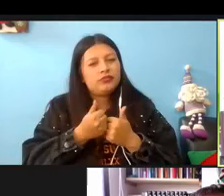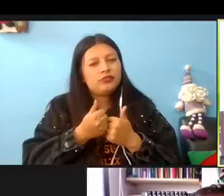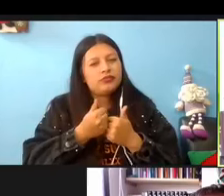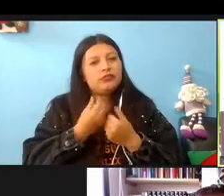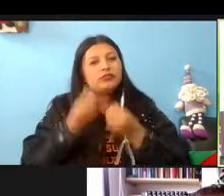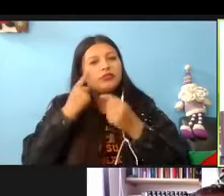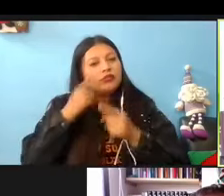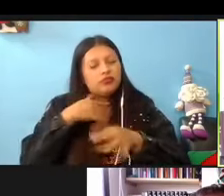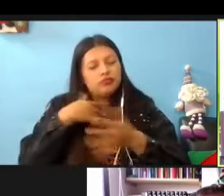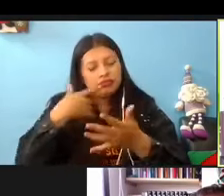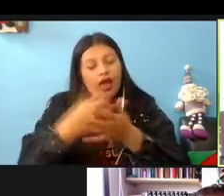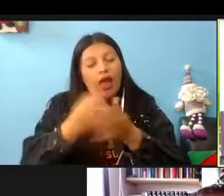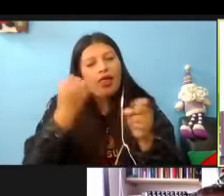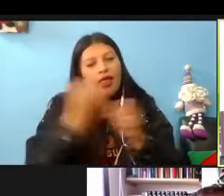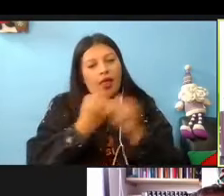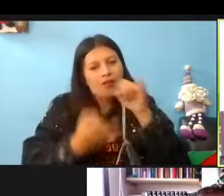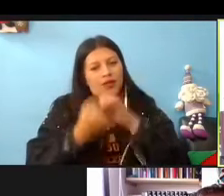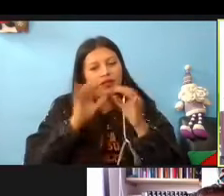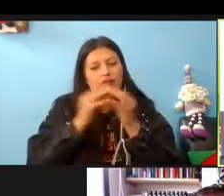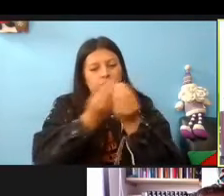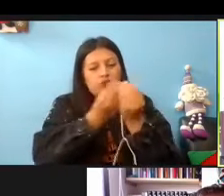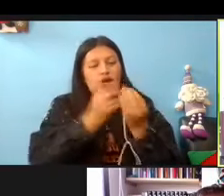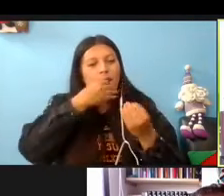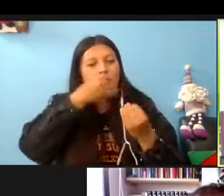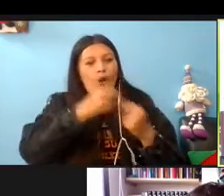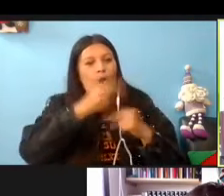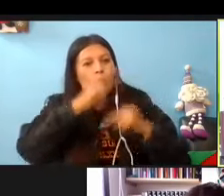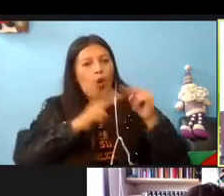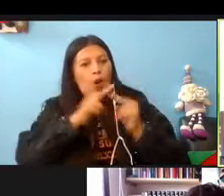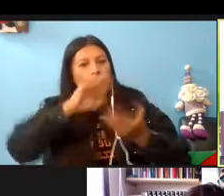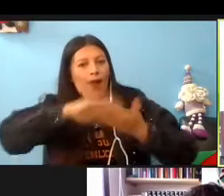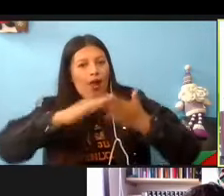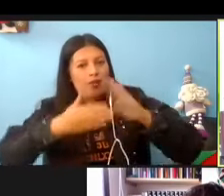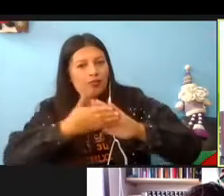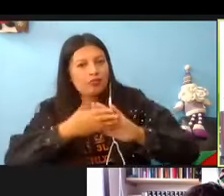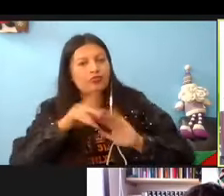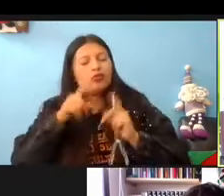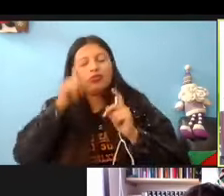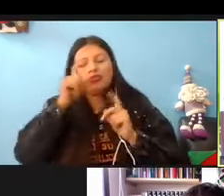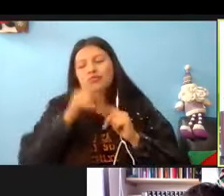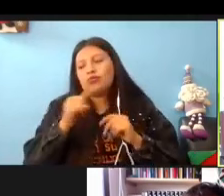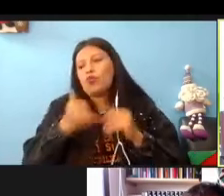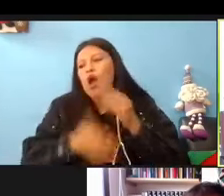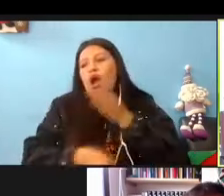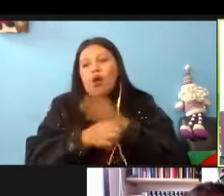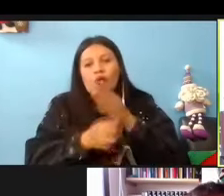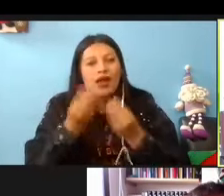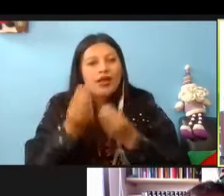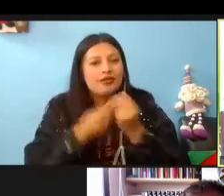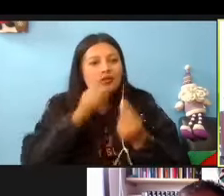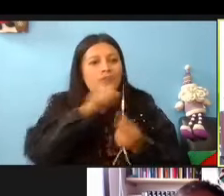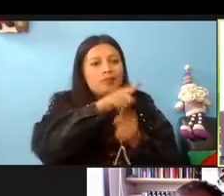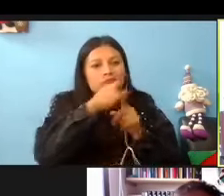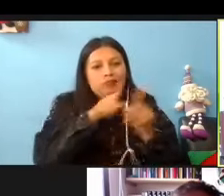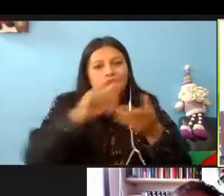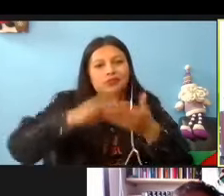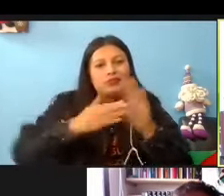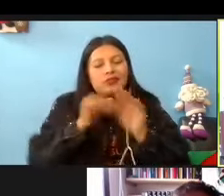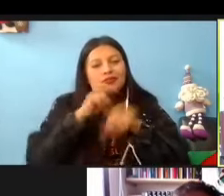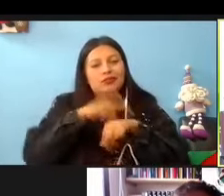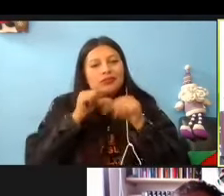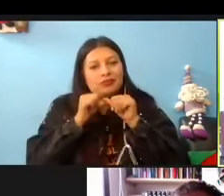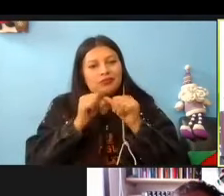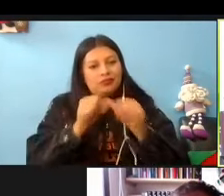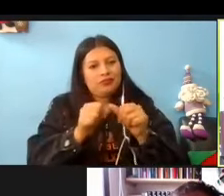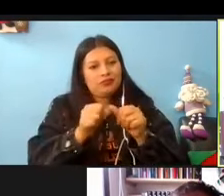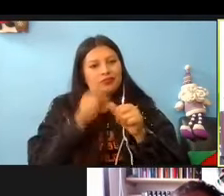terminar el trabajo de la Comisión de la Verdad. La construcción de paz es algo que tiene que estarse haciendo en las comunidades permanentemente,